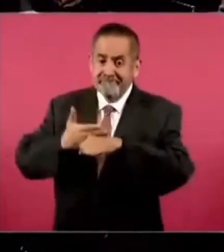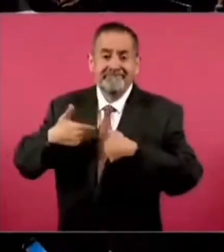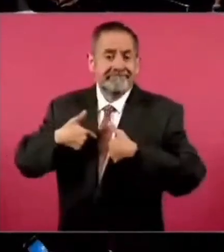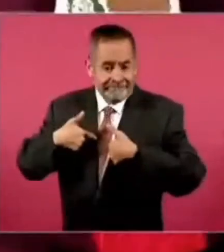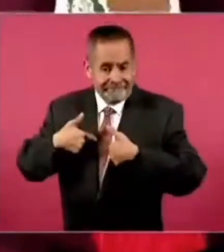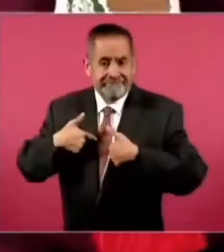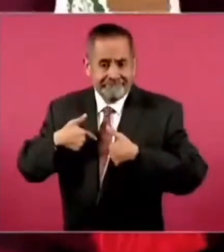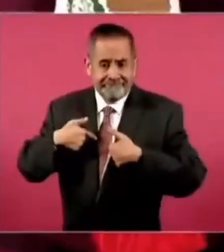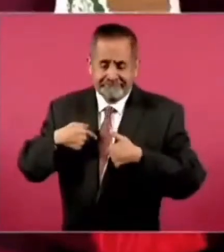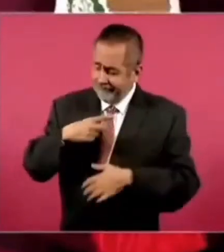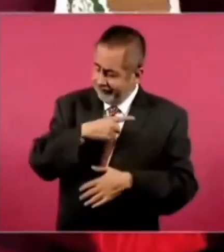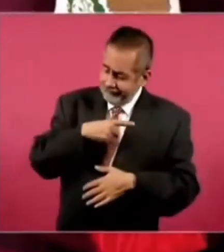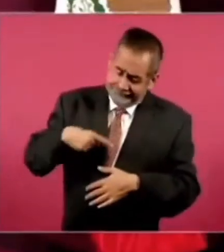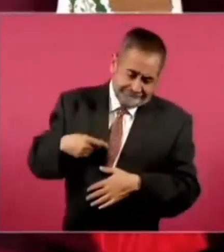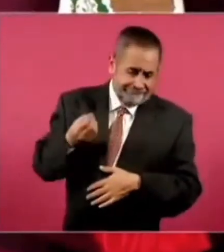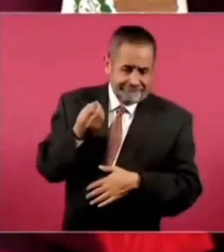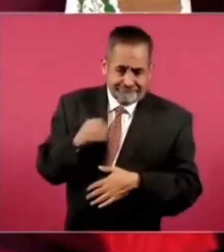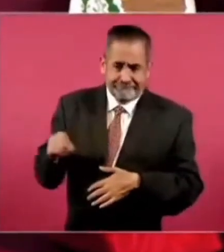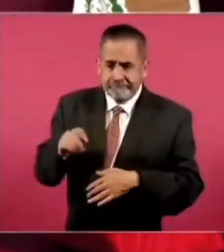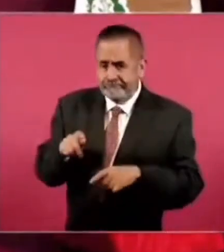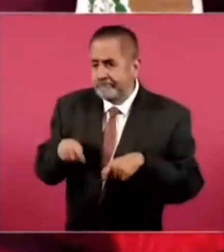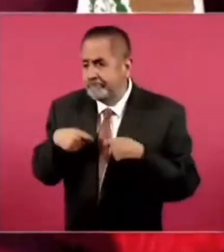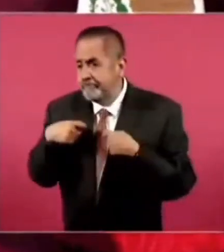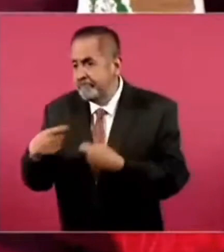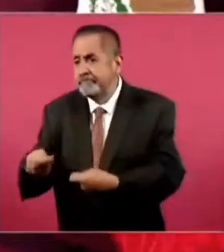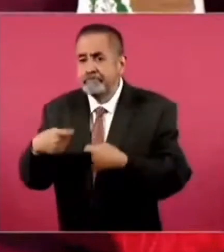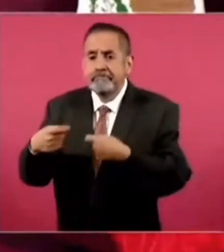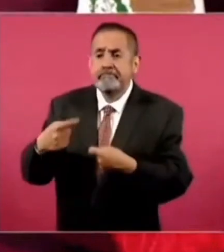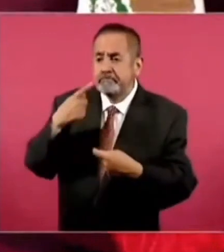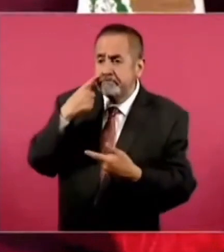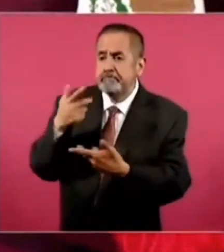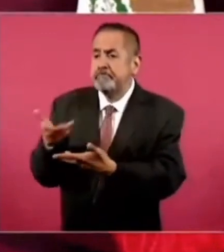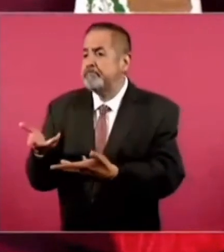está obligado a garantizar